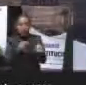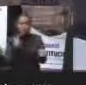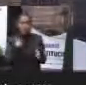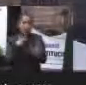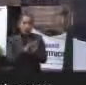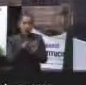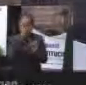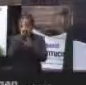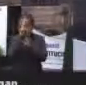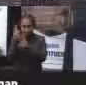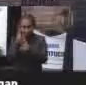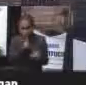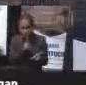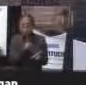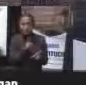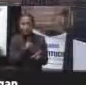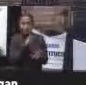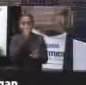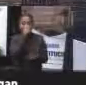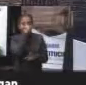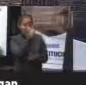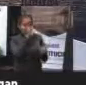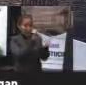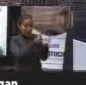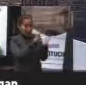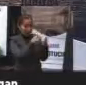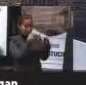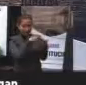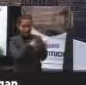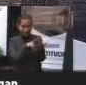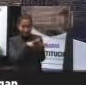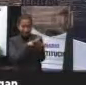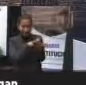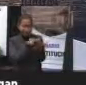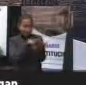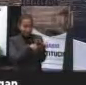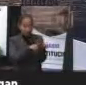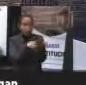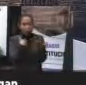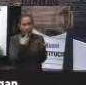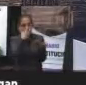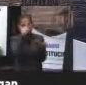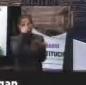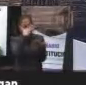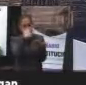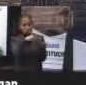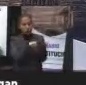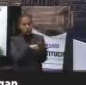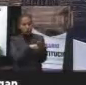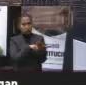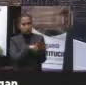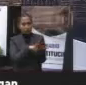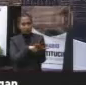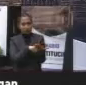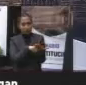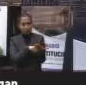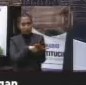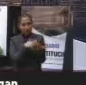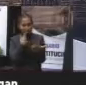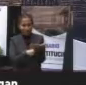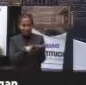mucho respeto, es una constitución, unas formalidades en